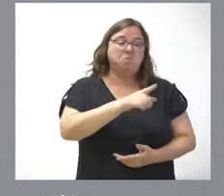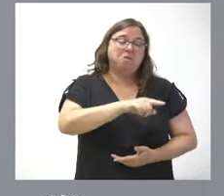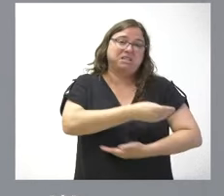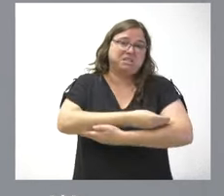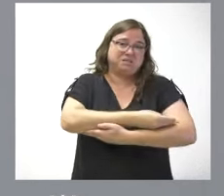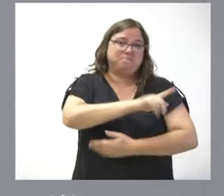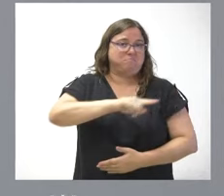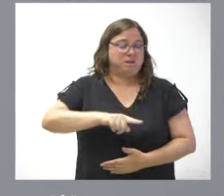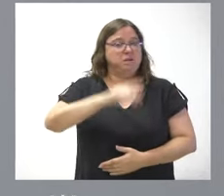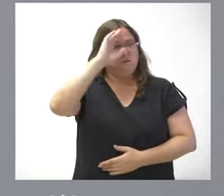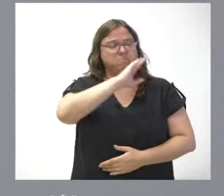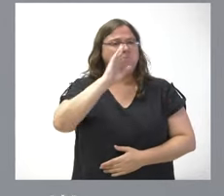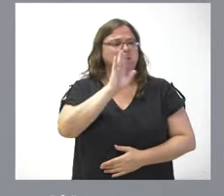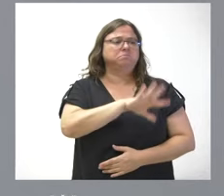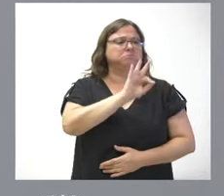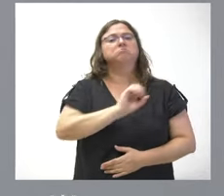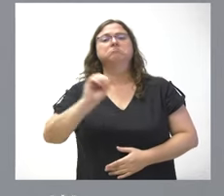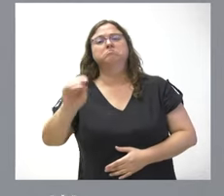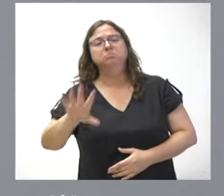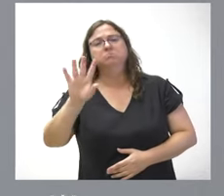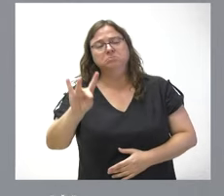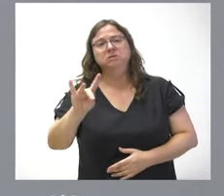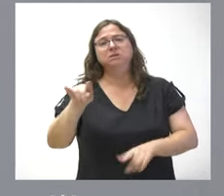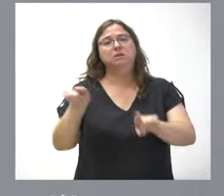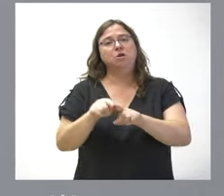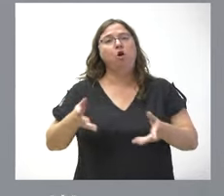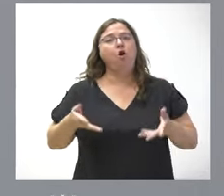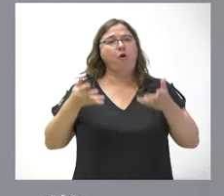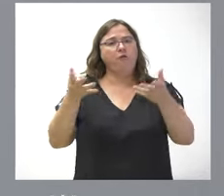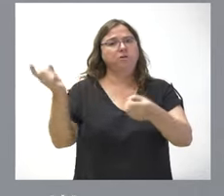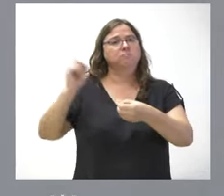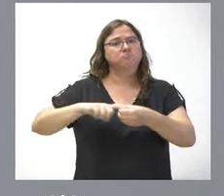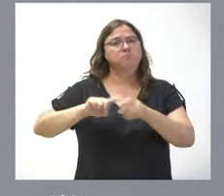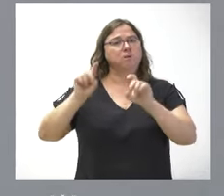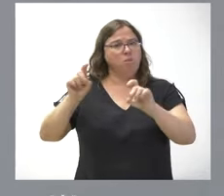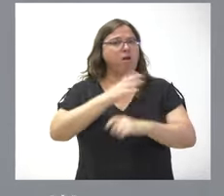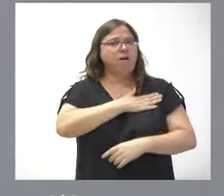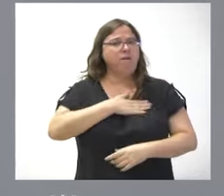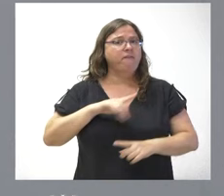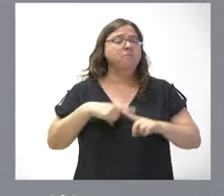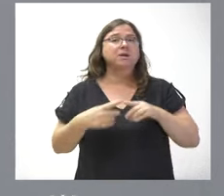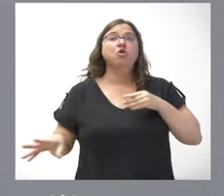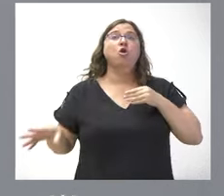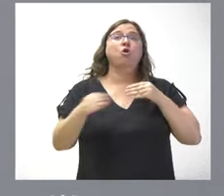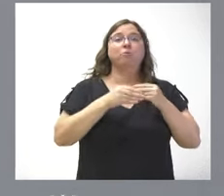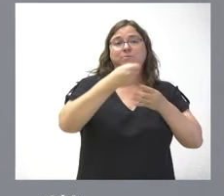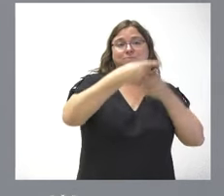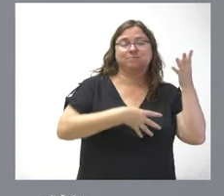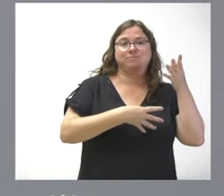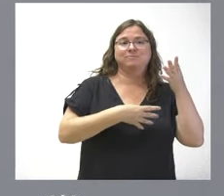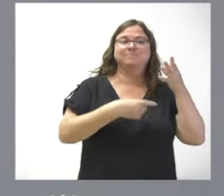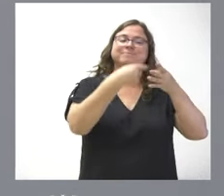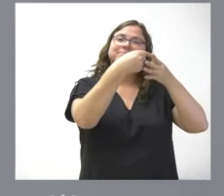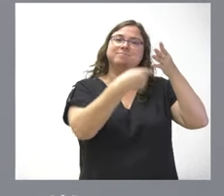y sí que deciden sus padres que formen parte de esta oferta educativa y como complemento toda la información tienen ustedes la